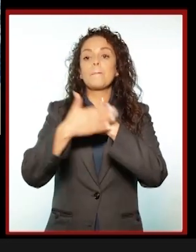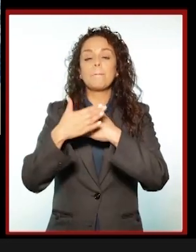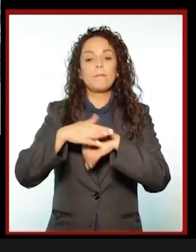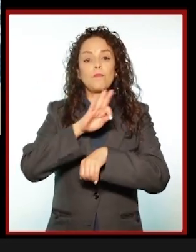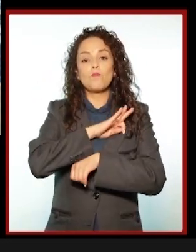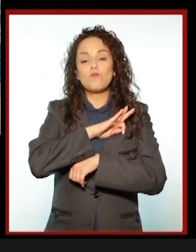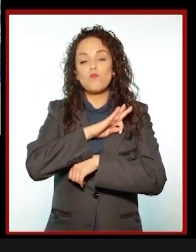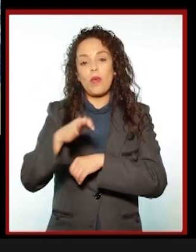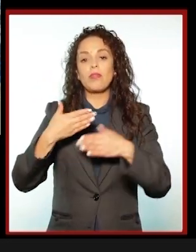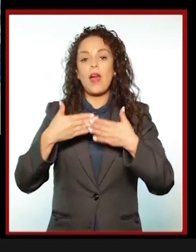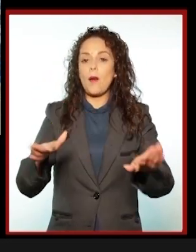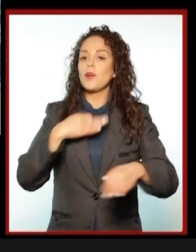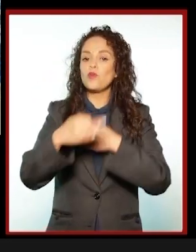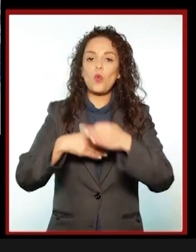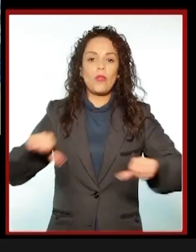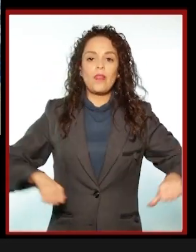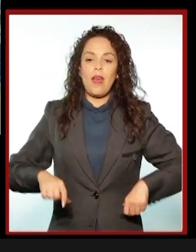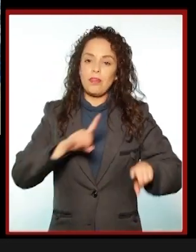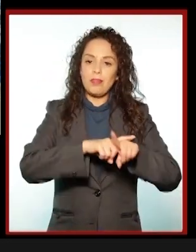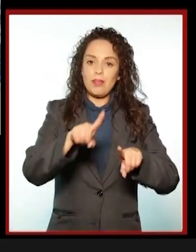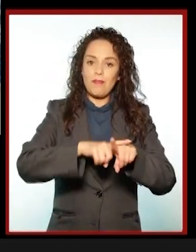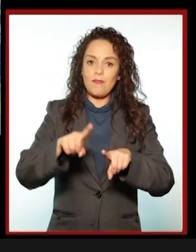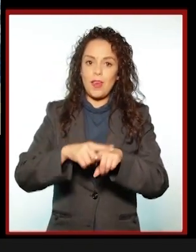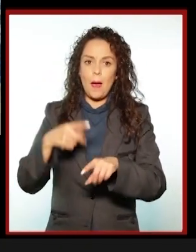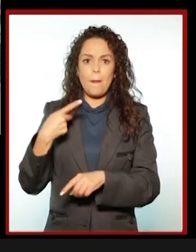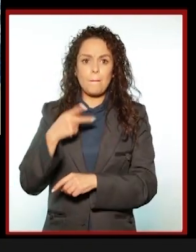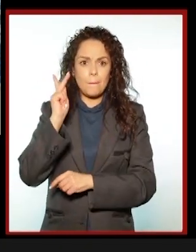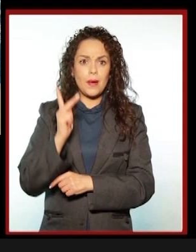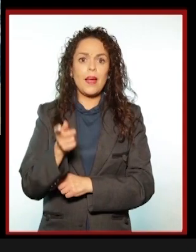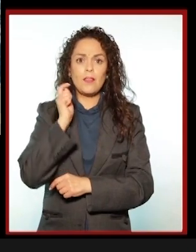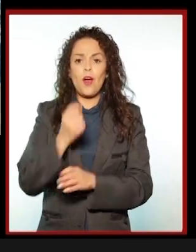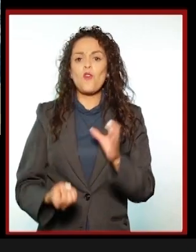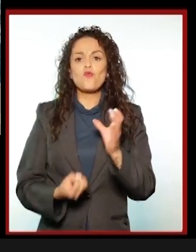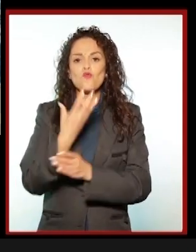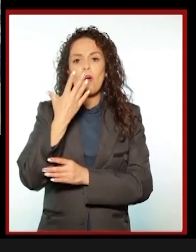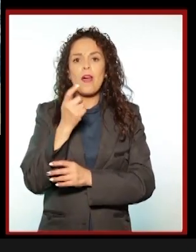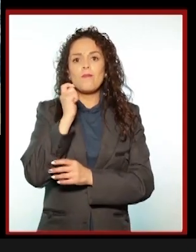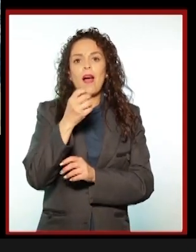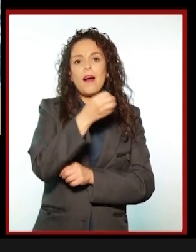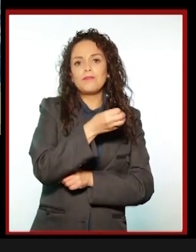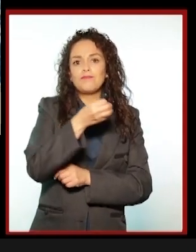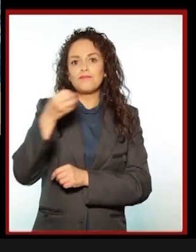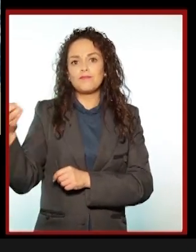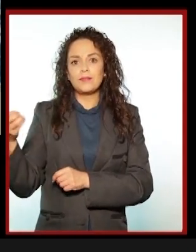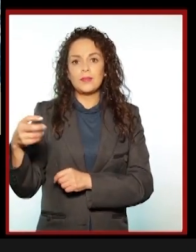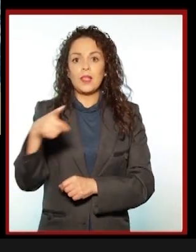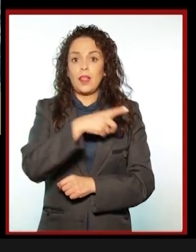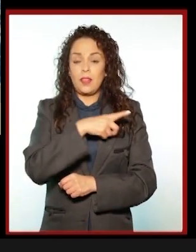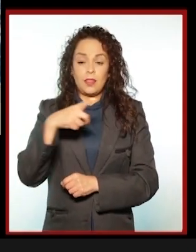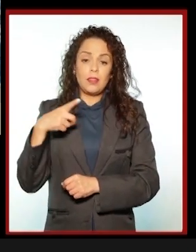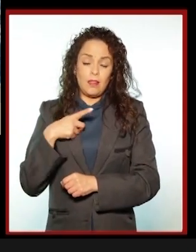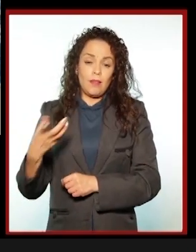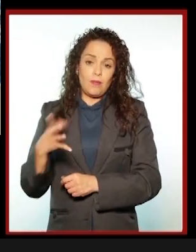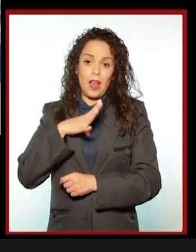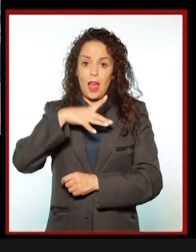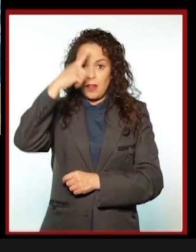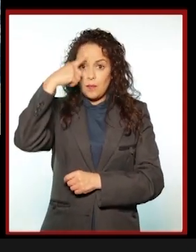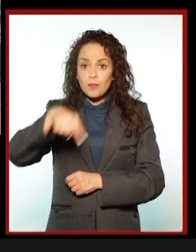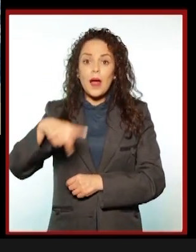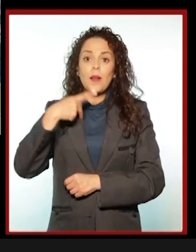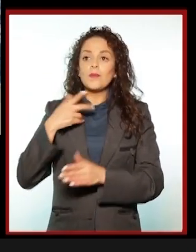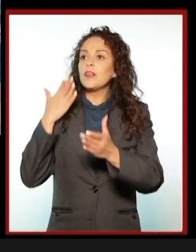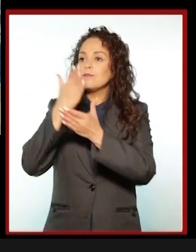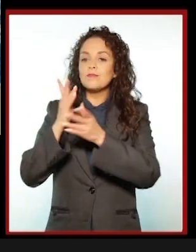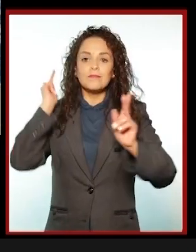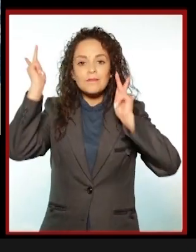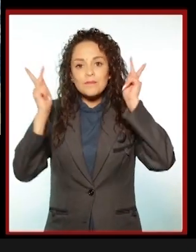podamos reanudar todas las actividades, pero sin perder de vista este nuevo orden que pues tenemos para